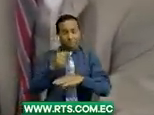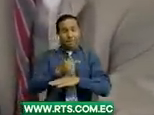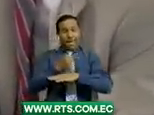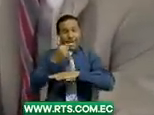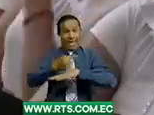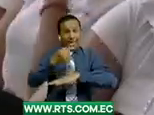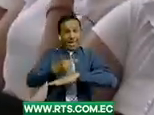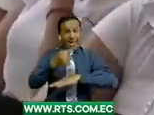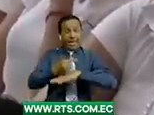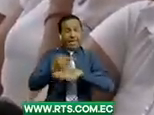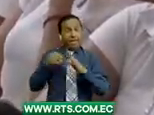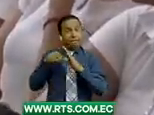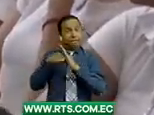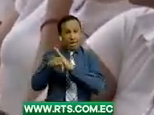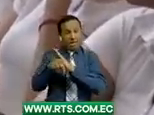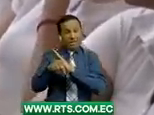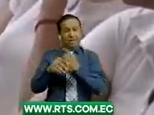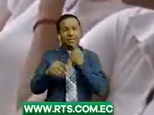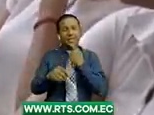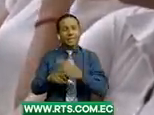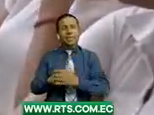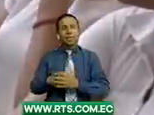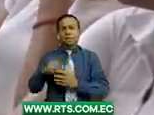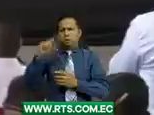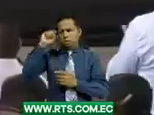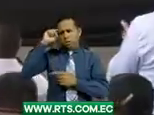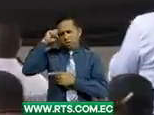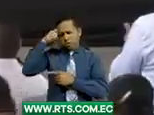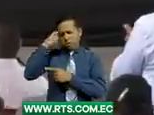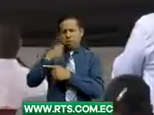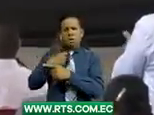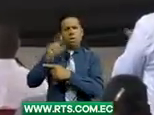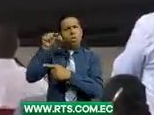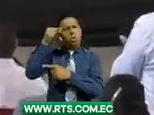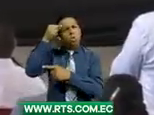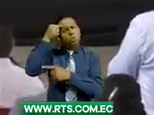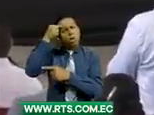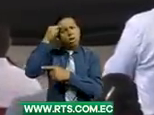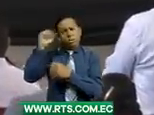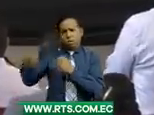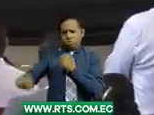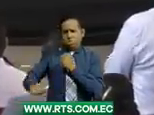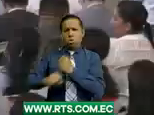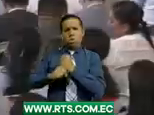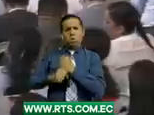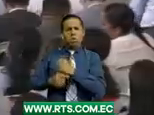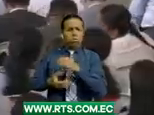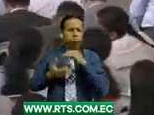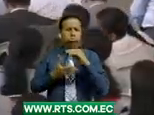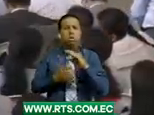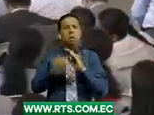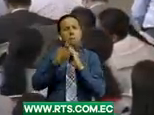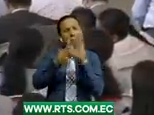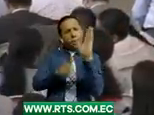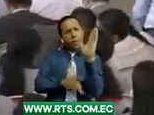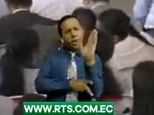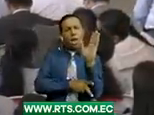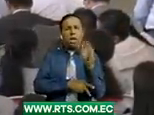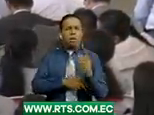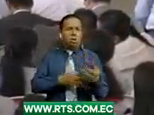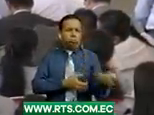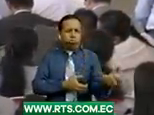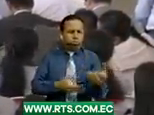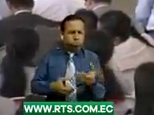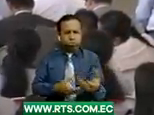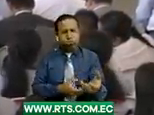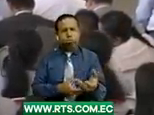Julio Jaramillo, recordó que el gobierno nacional a través del BEDE está invirtiendo en lo que respecta a proyectos como riego, vialidad,